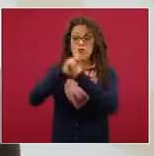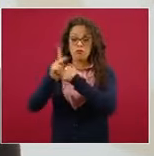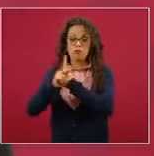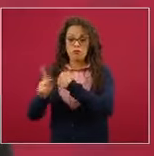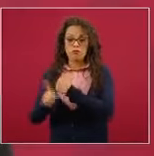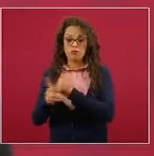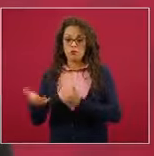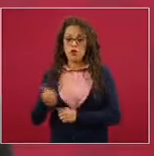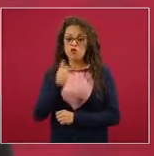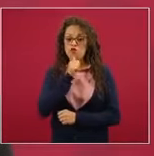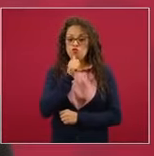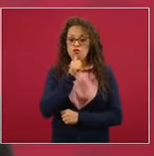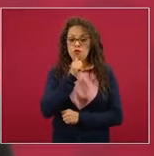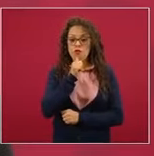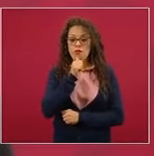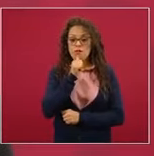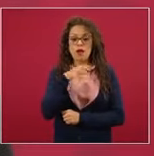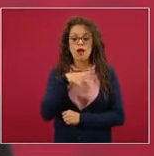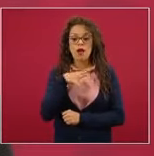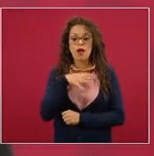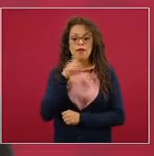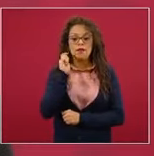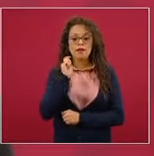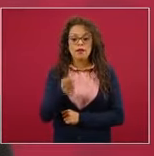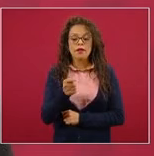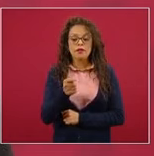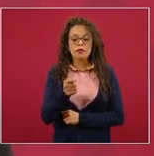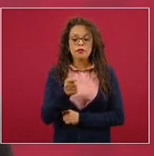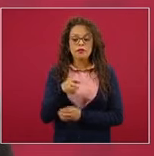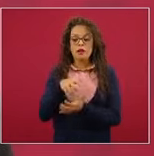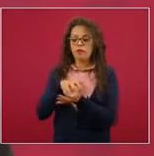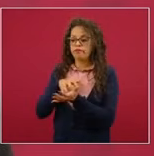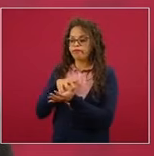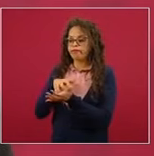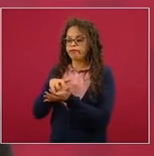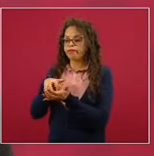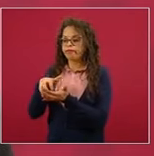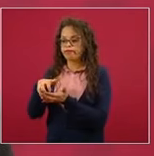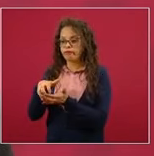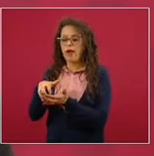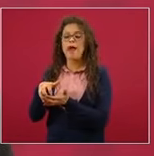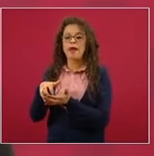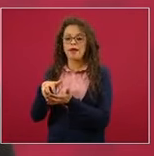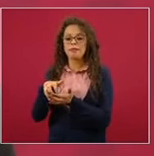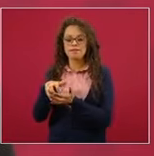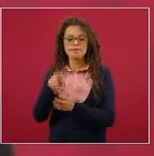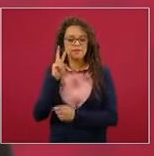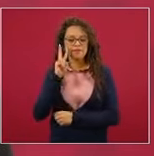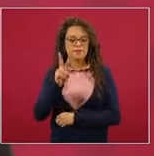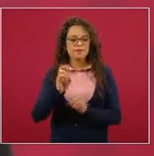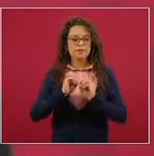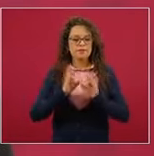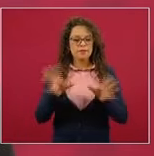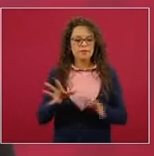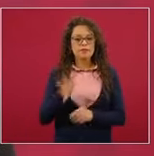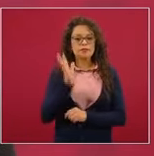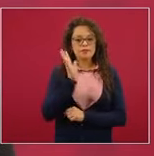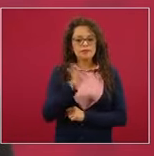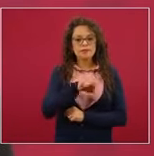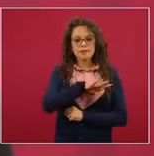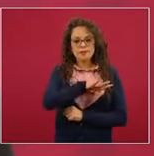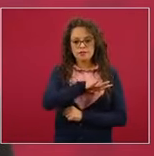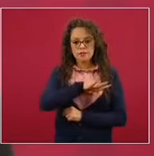ha llegado a una proporción ni siquiera cercana que esté evidenciando que se pueda generar ya